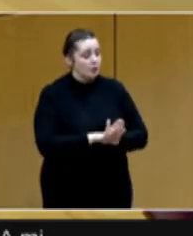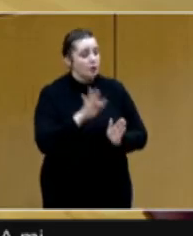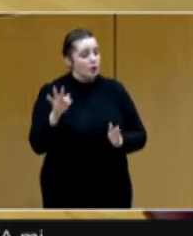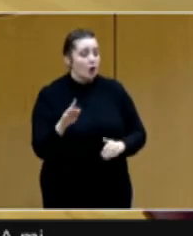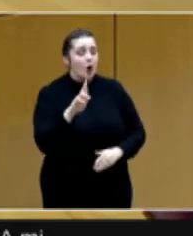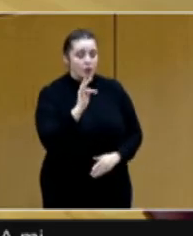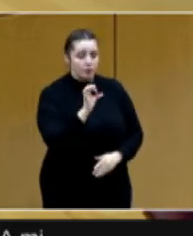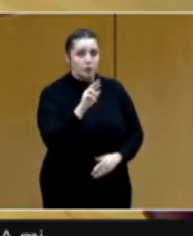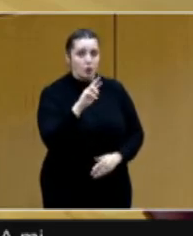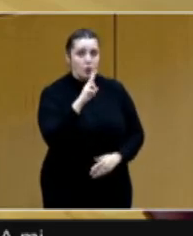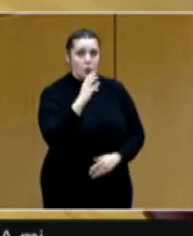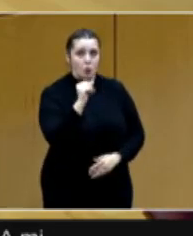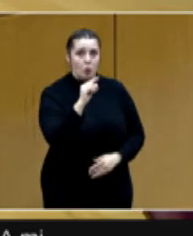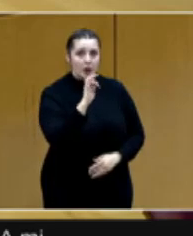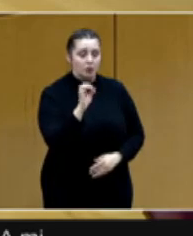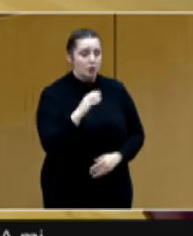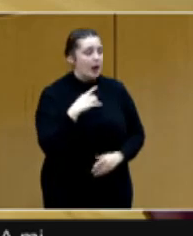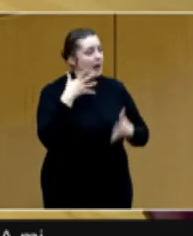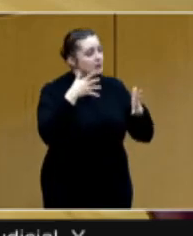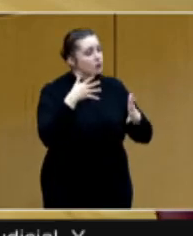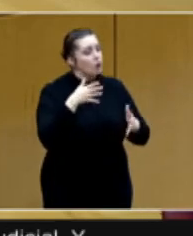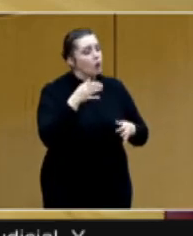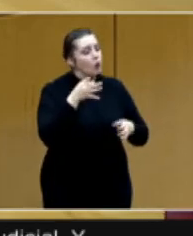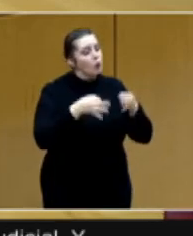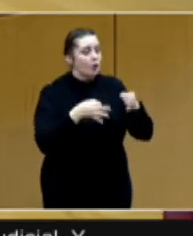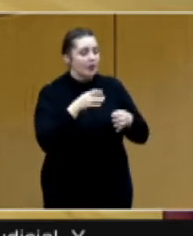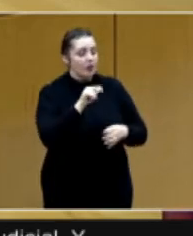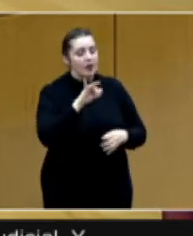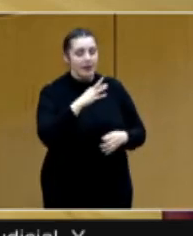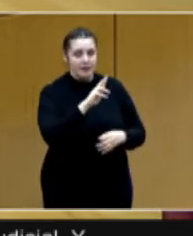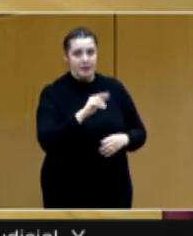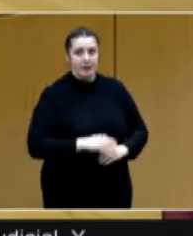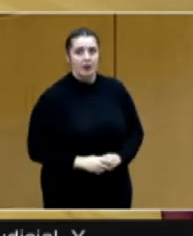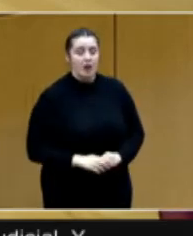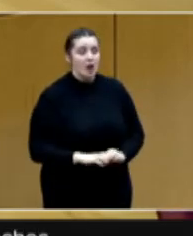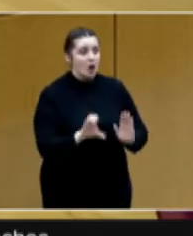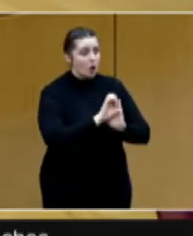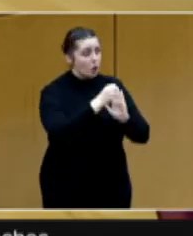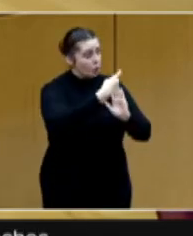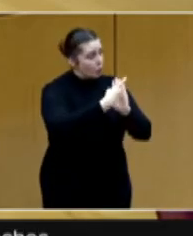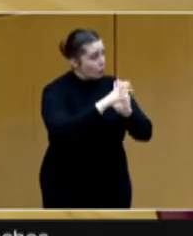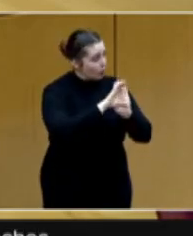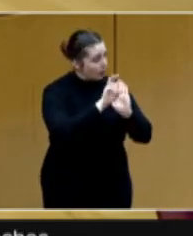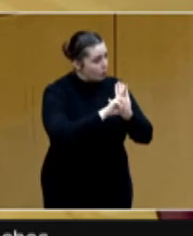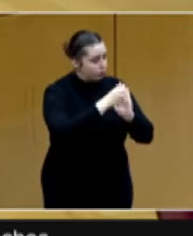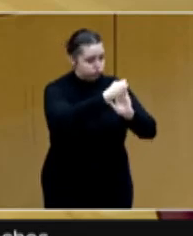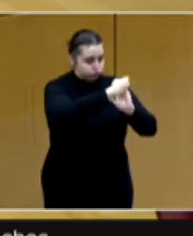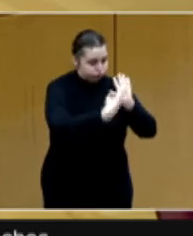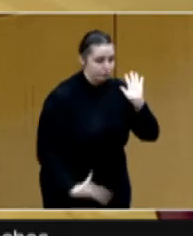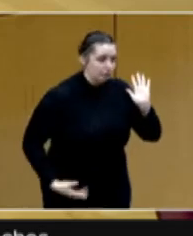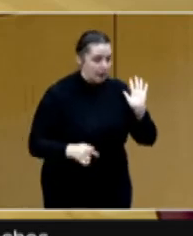abogado y asesor jurídico deliver tienen un amplio currículum que aquí lo tengo escrito